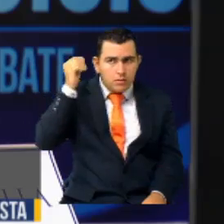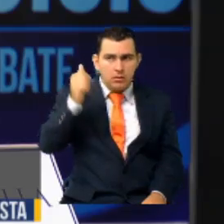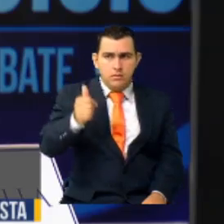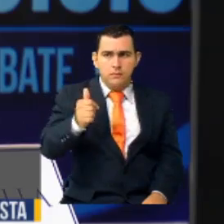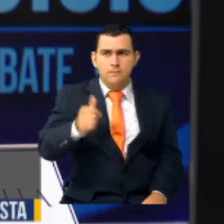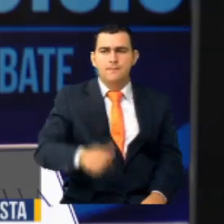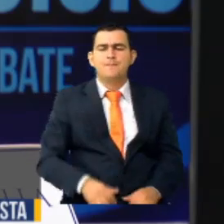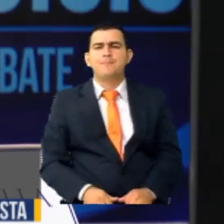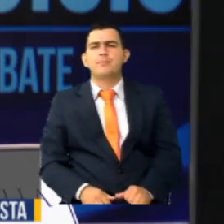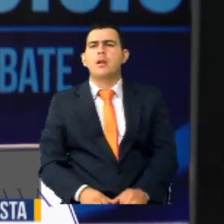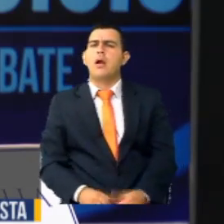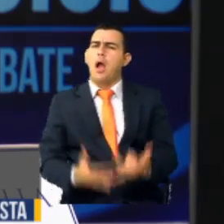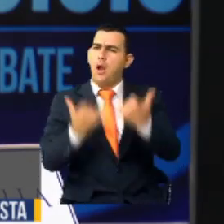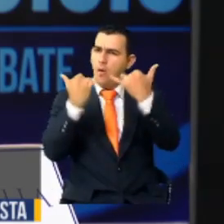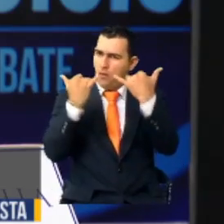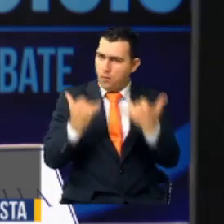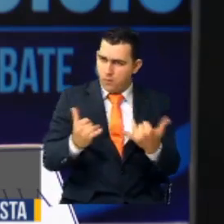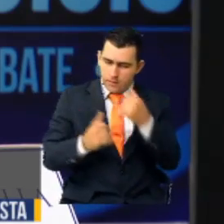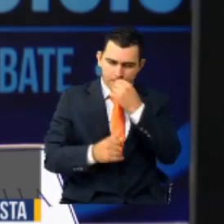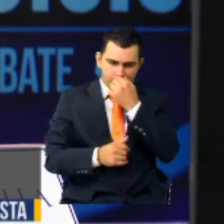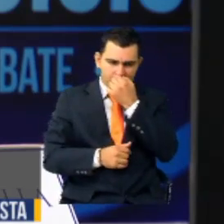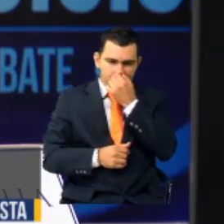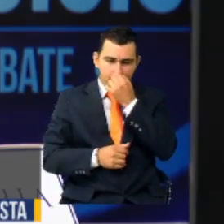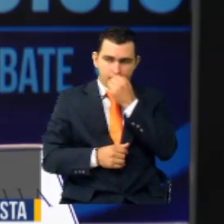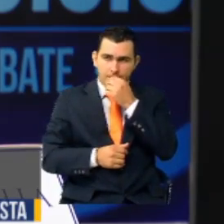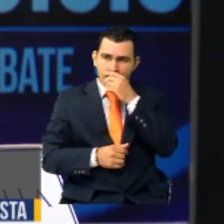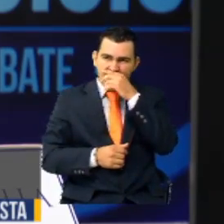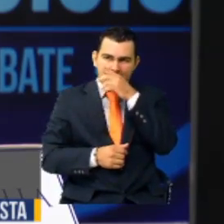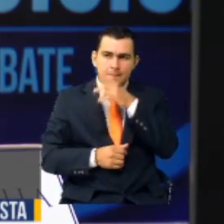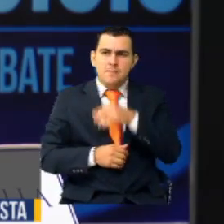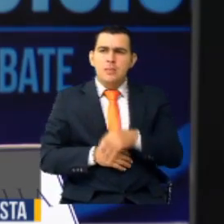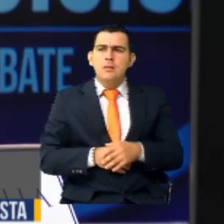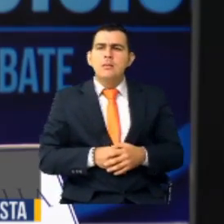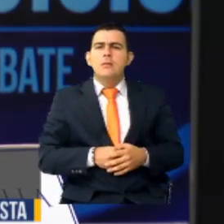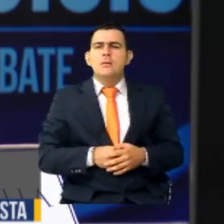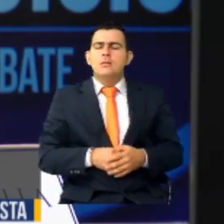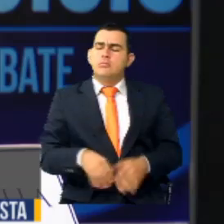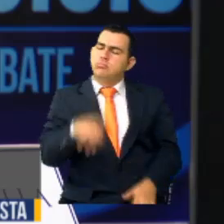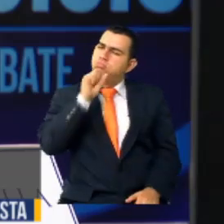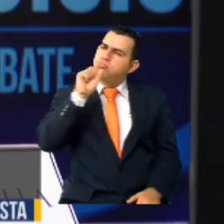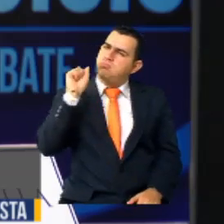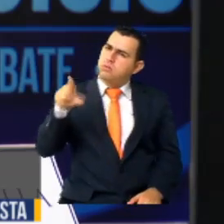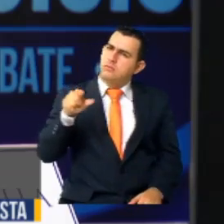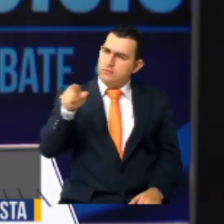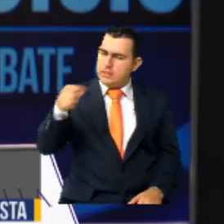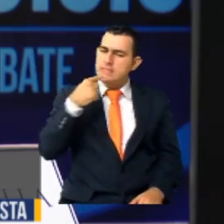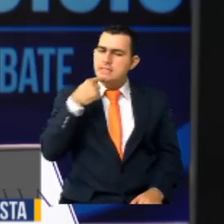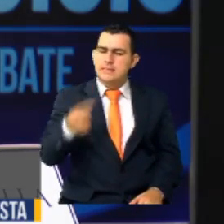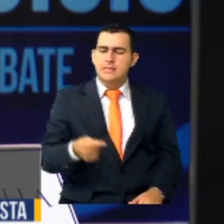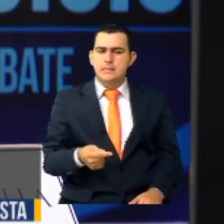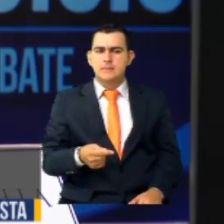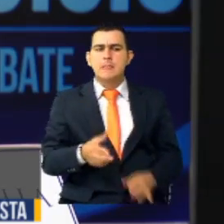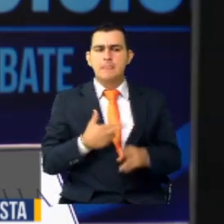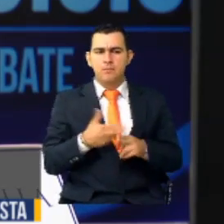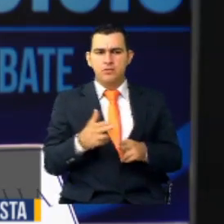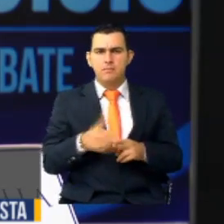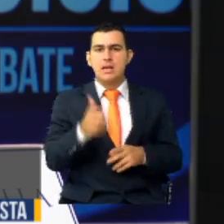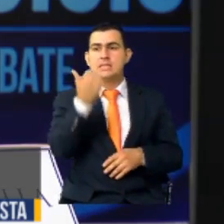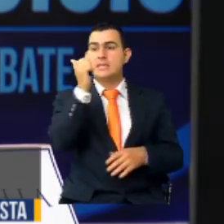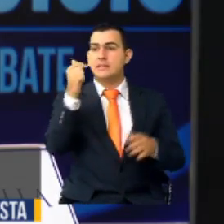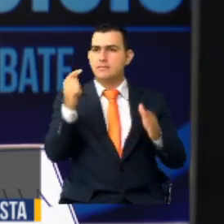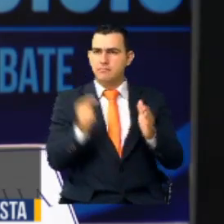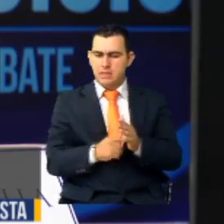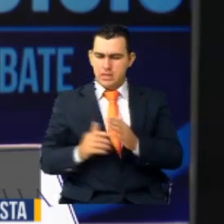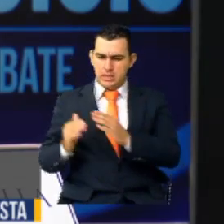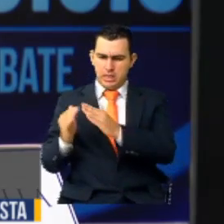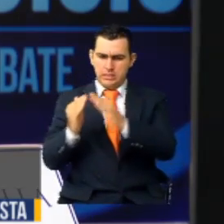Bueno, candidato, usted en esta oportunidad está hablando de 10.000 soluciones de vivienda para la ciudad. De esas 10.000 soluciones, en